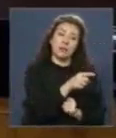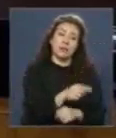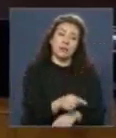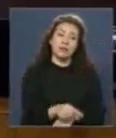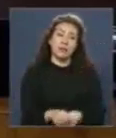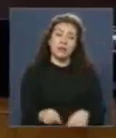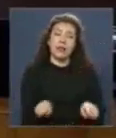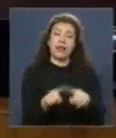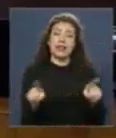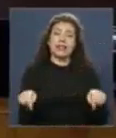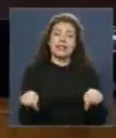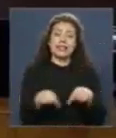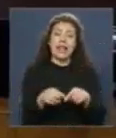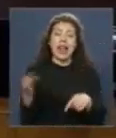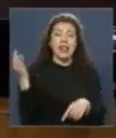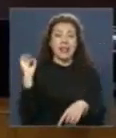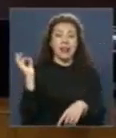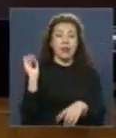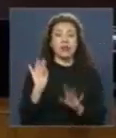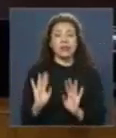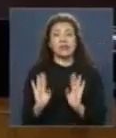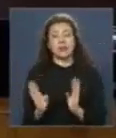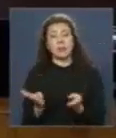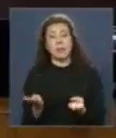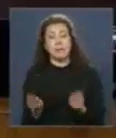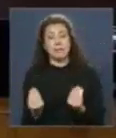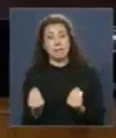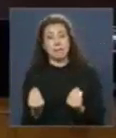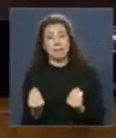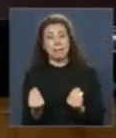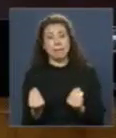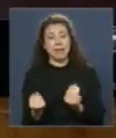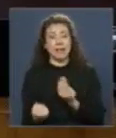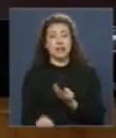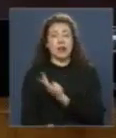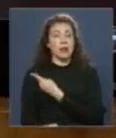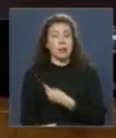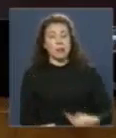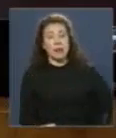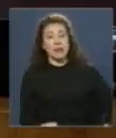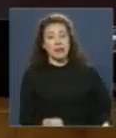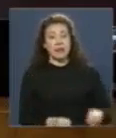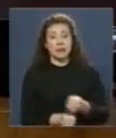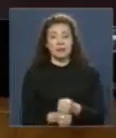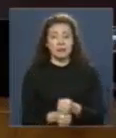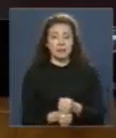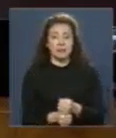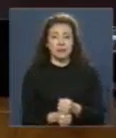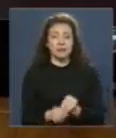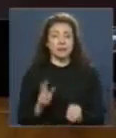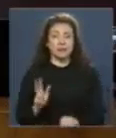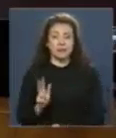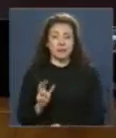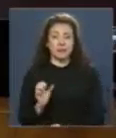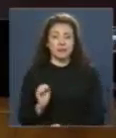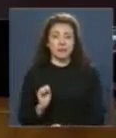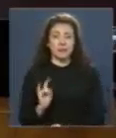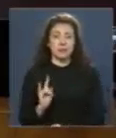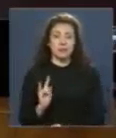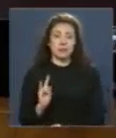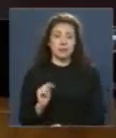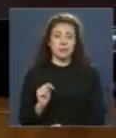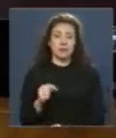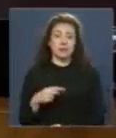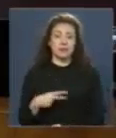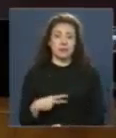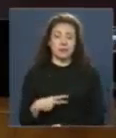a la sala de sesiones que está esperando el actual presidente subrogante, don Pepe Aut. Así